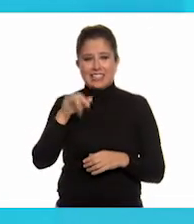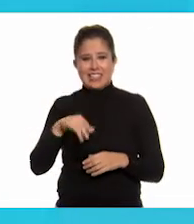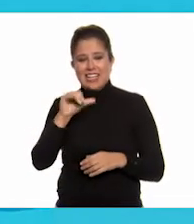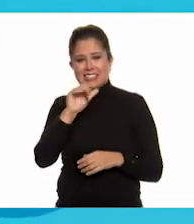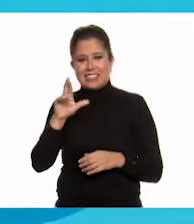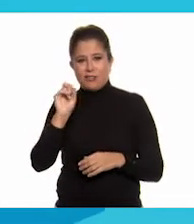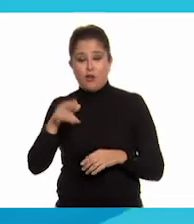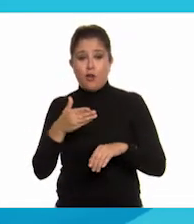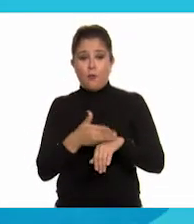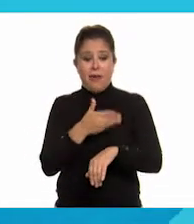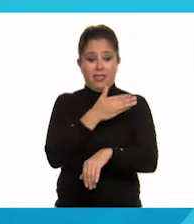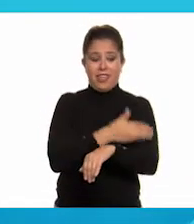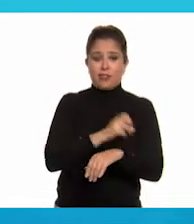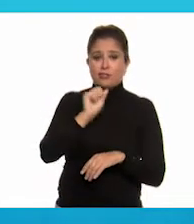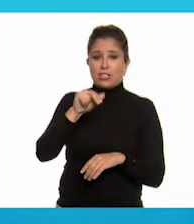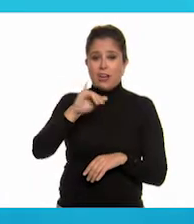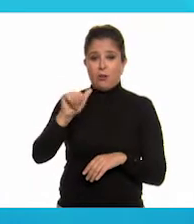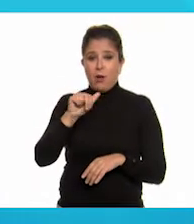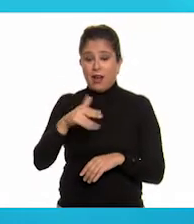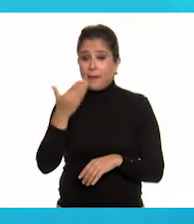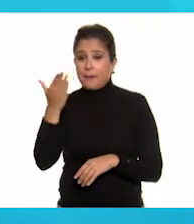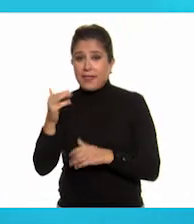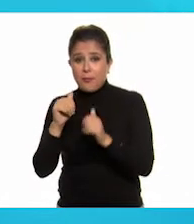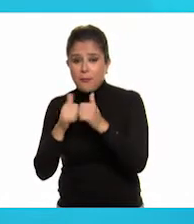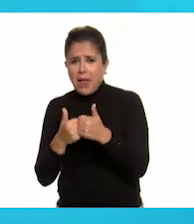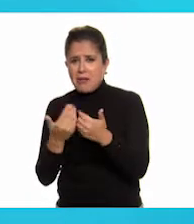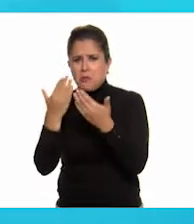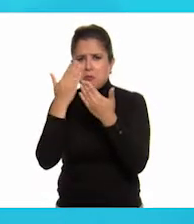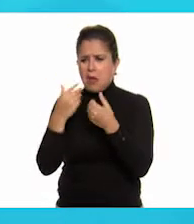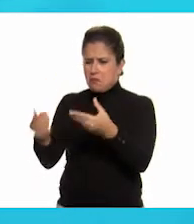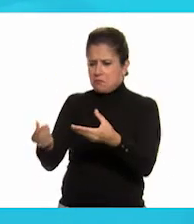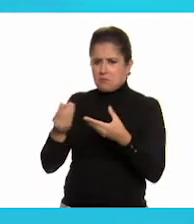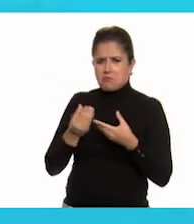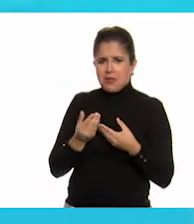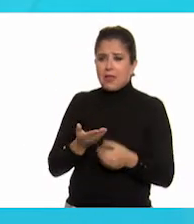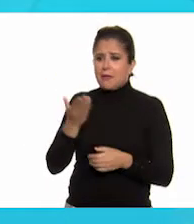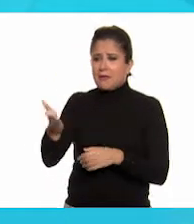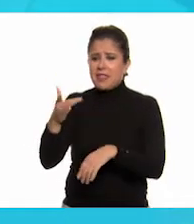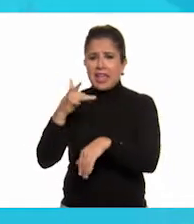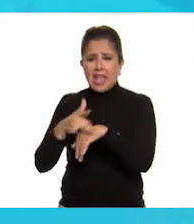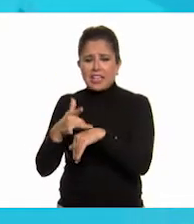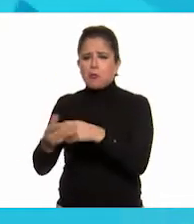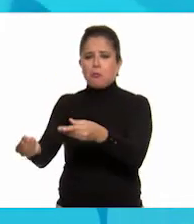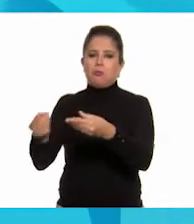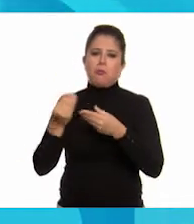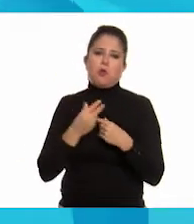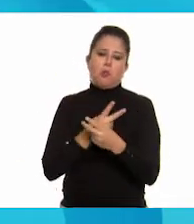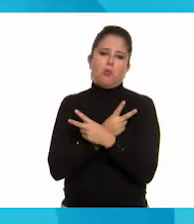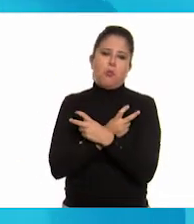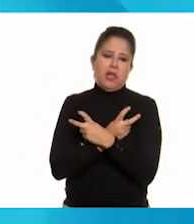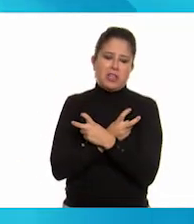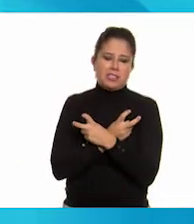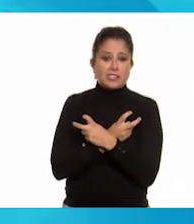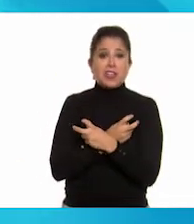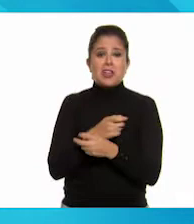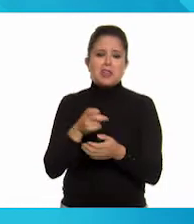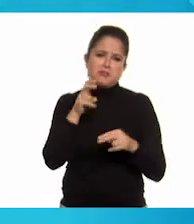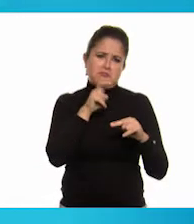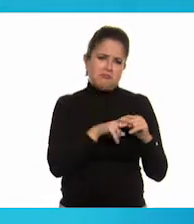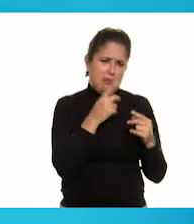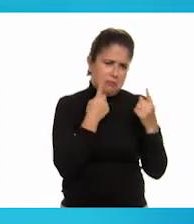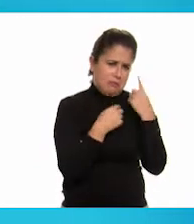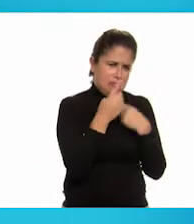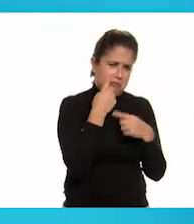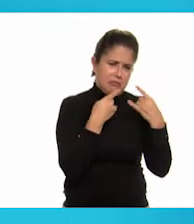los maderos de San Juan, piden pan, no les dan. Piden queso, les dan un hueso y se sientan a llorar en la puerta del